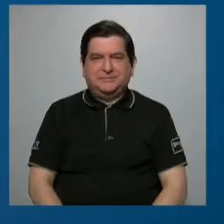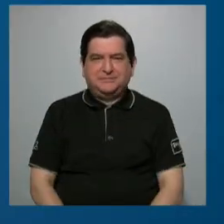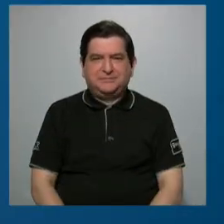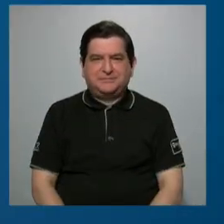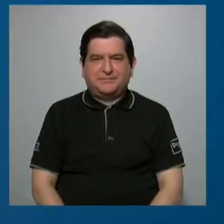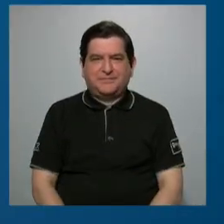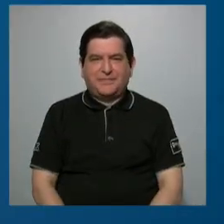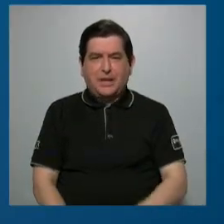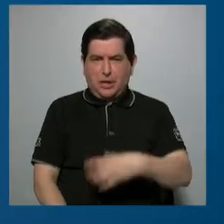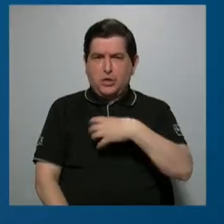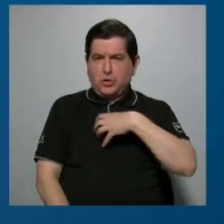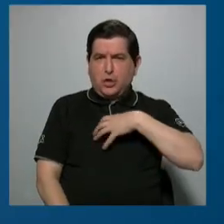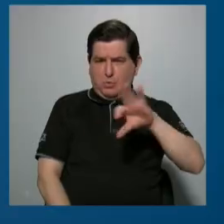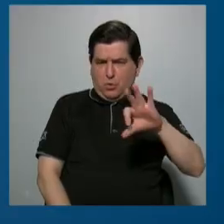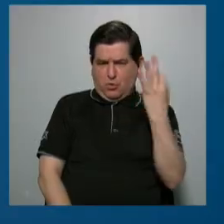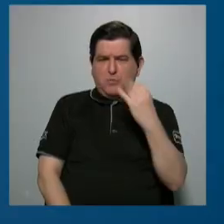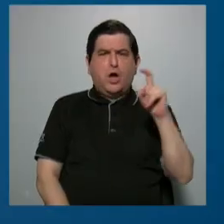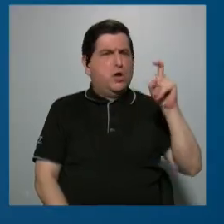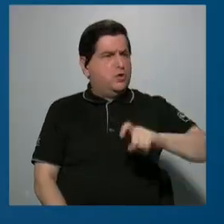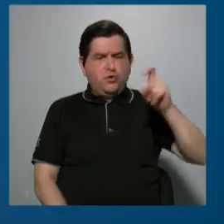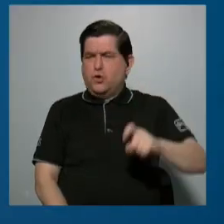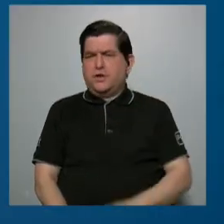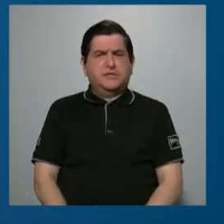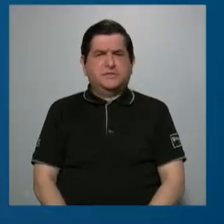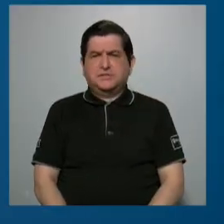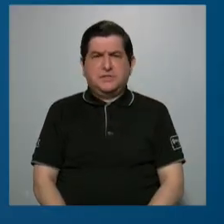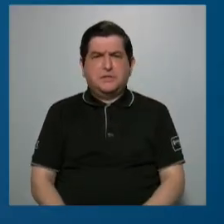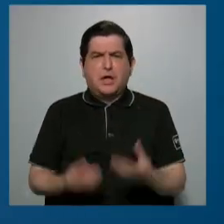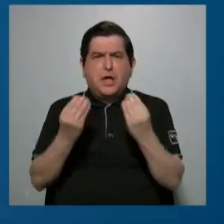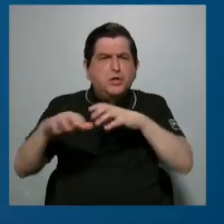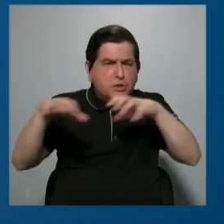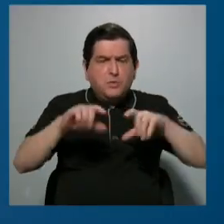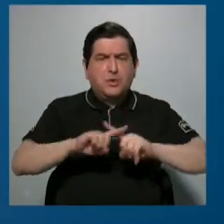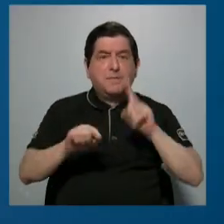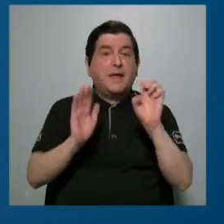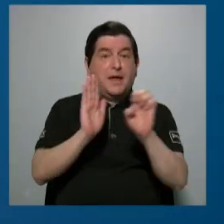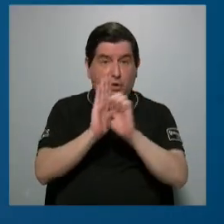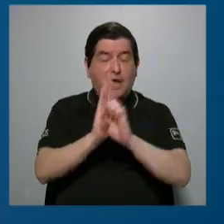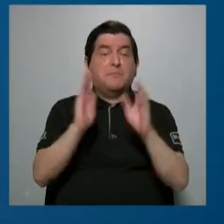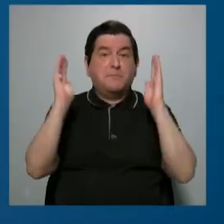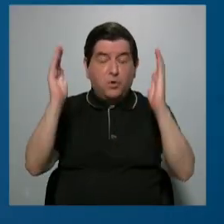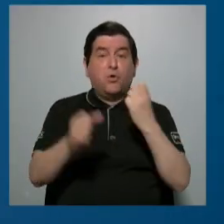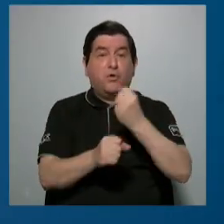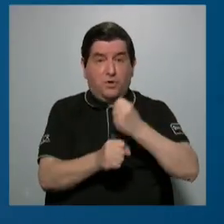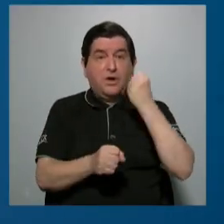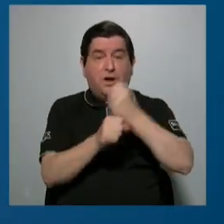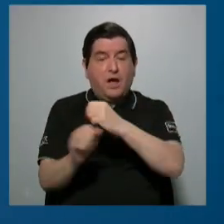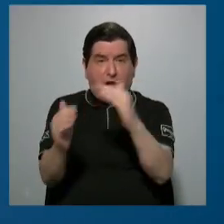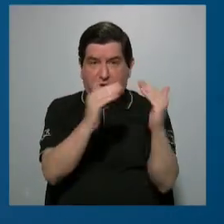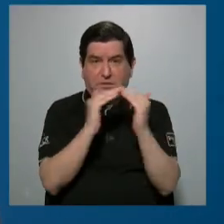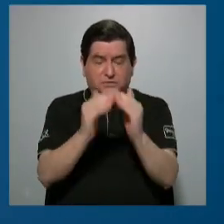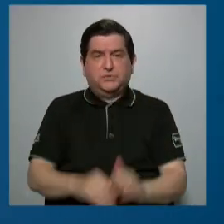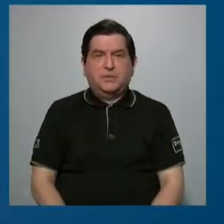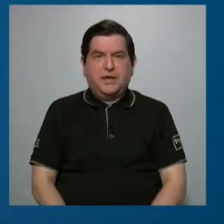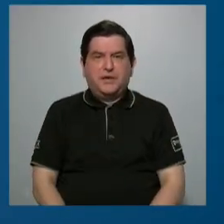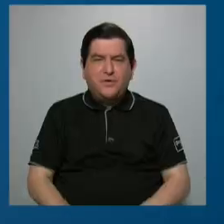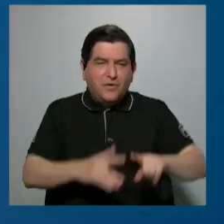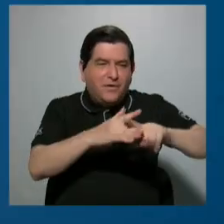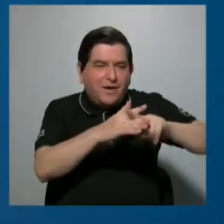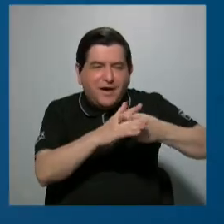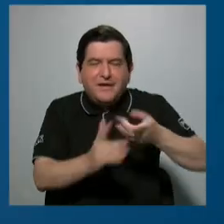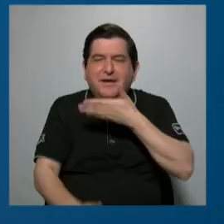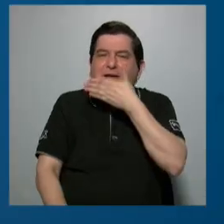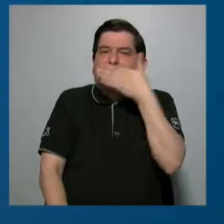por su propia cuenta y sin necesidad de grandes aspavientos. Pero eso es un ejemplo de una gran operación urbana en el sentido de que mejora el entorno,